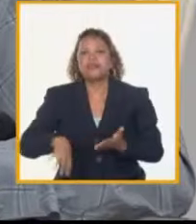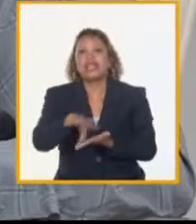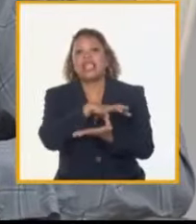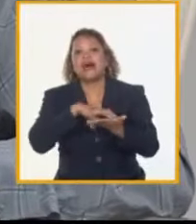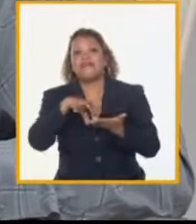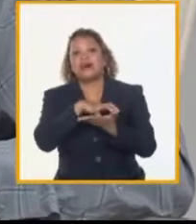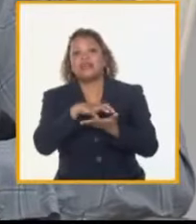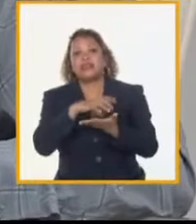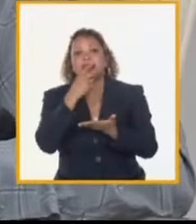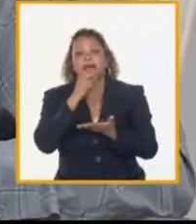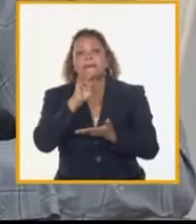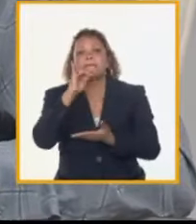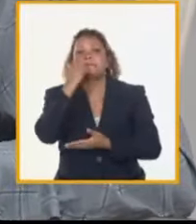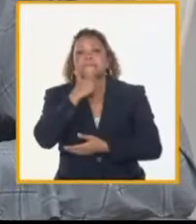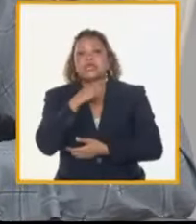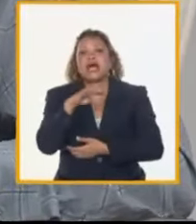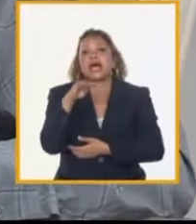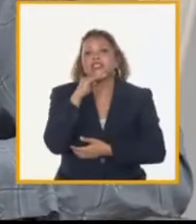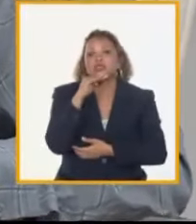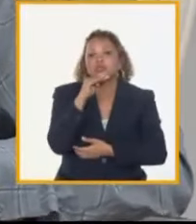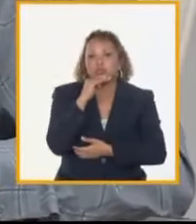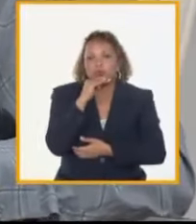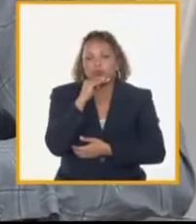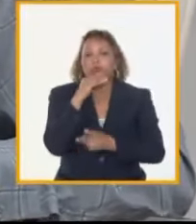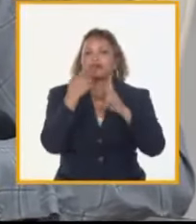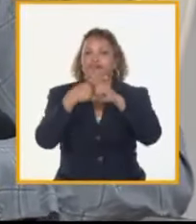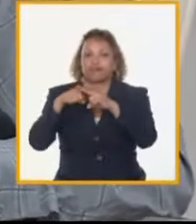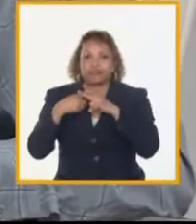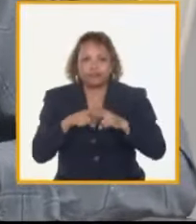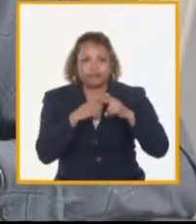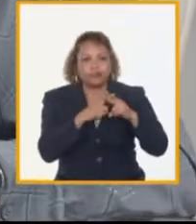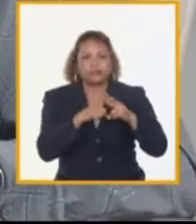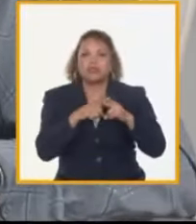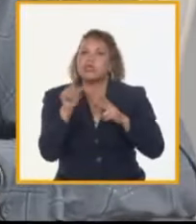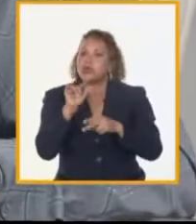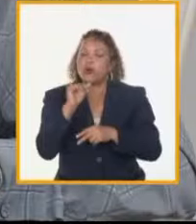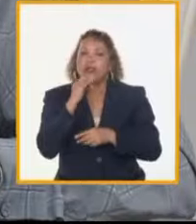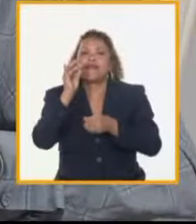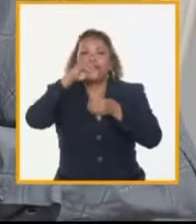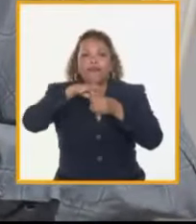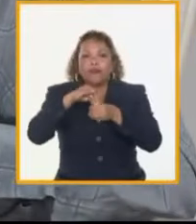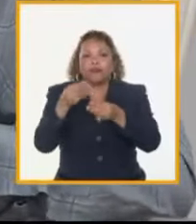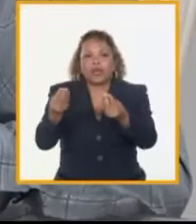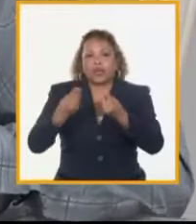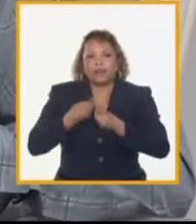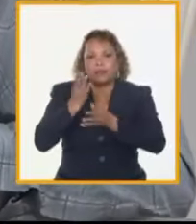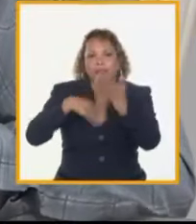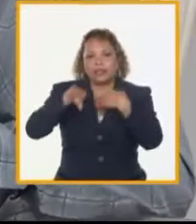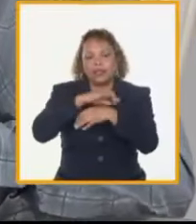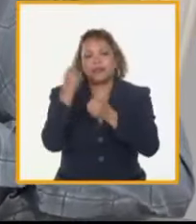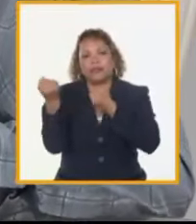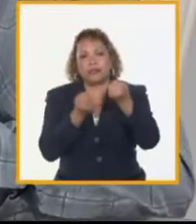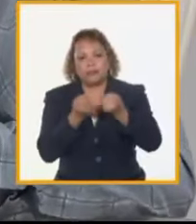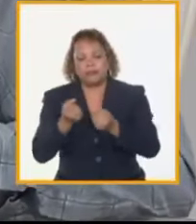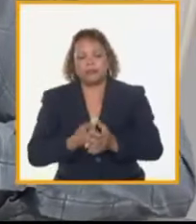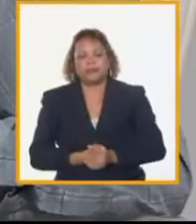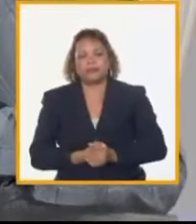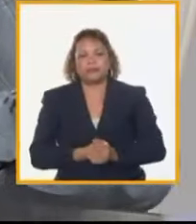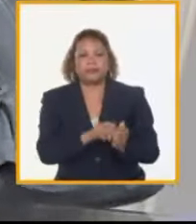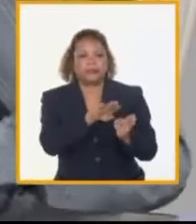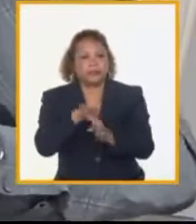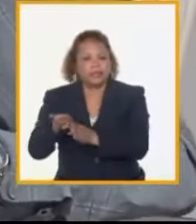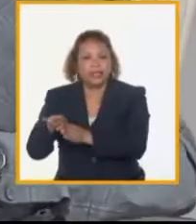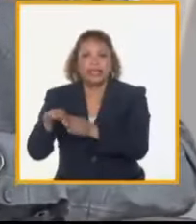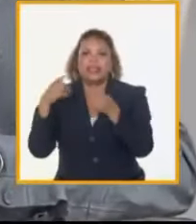trabaja en la base de Vía Azul para rehabilitar esta base con fondos también que nos ha dado el Ministerio del Transporte. Bueno, hay que incrementar la capacidad